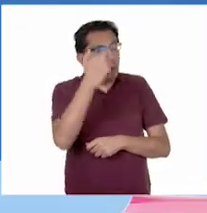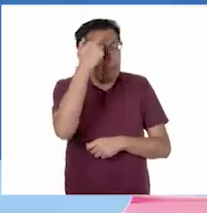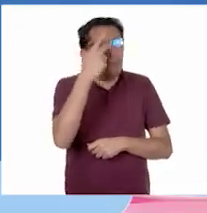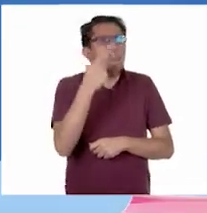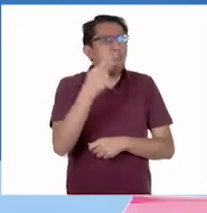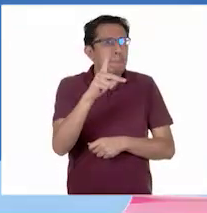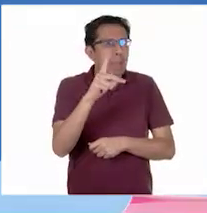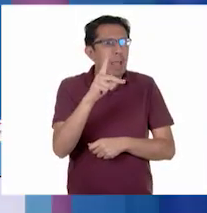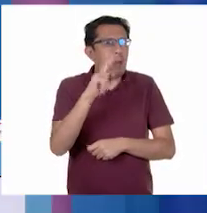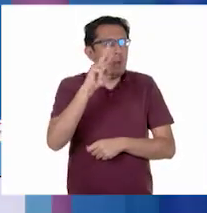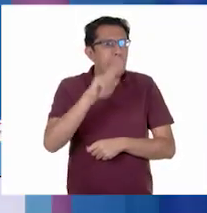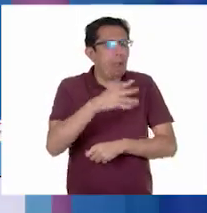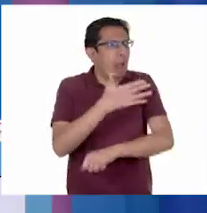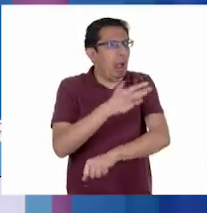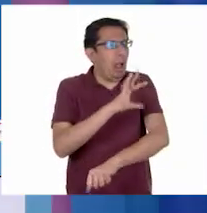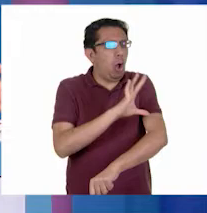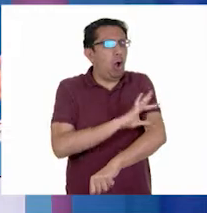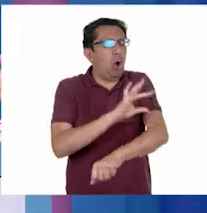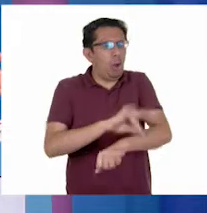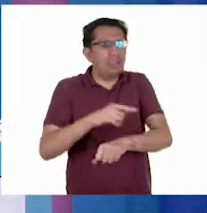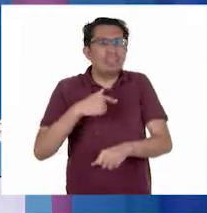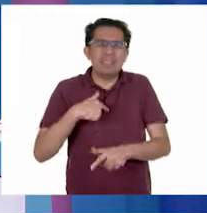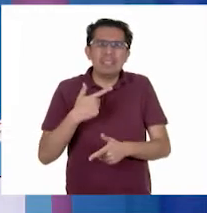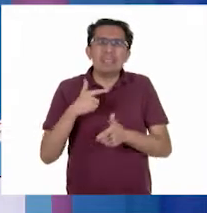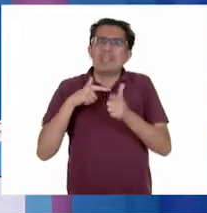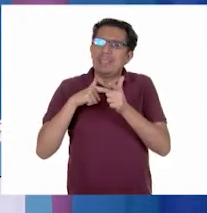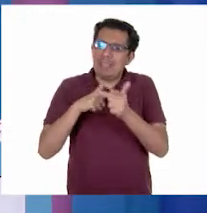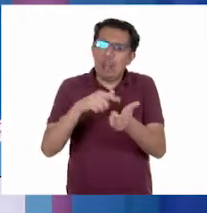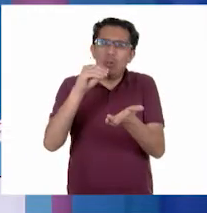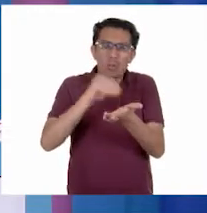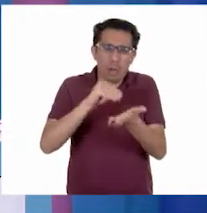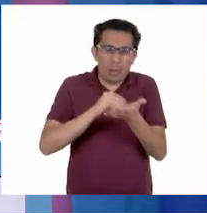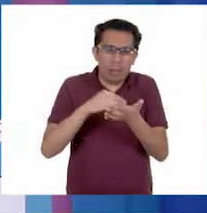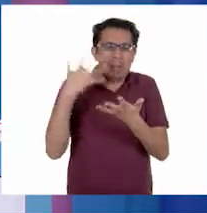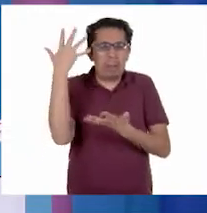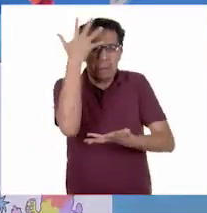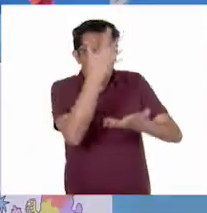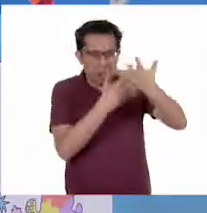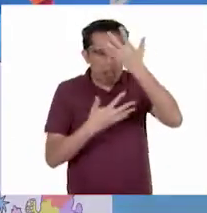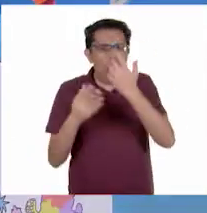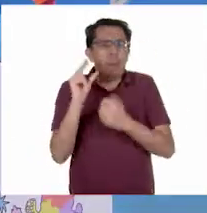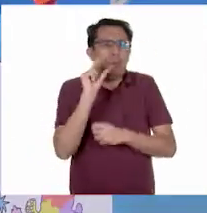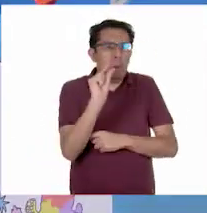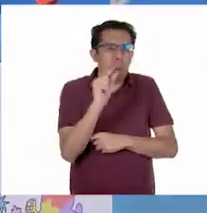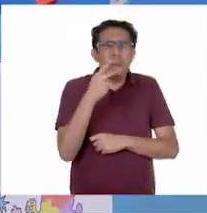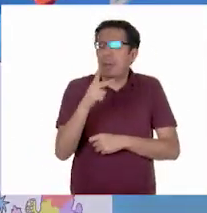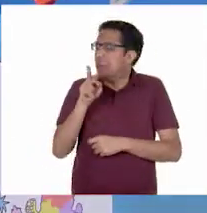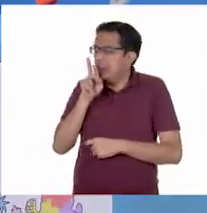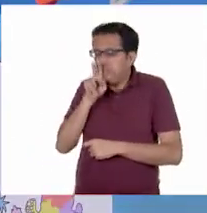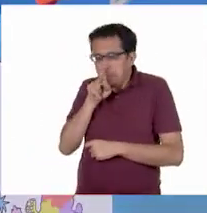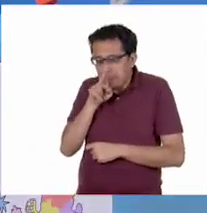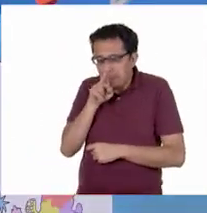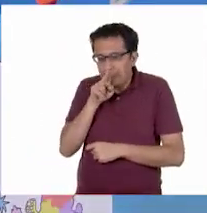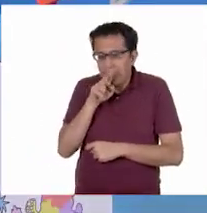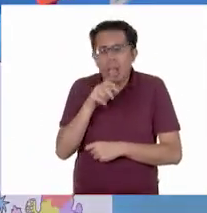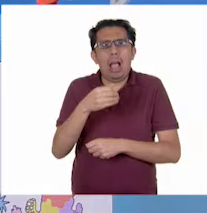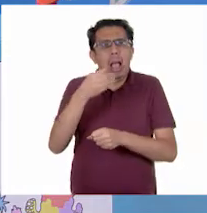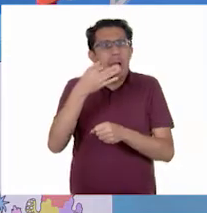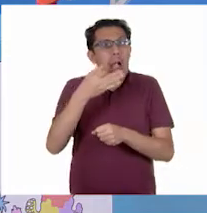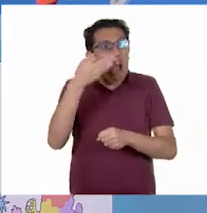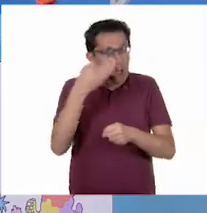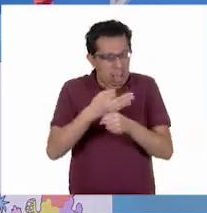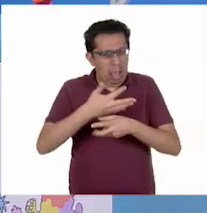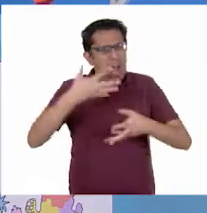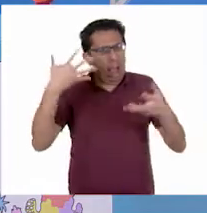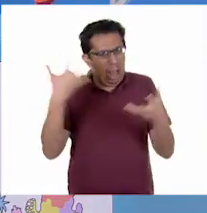debo confesar que me sigo confundiendo un poco. Pero no te preocupes, Ton, no te preocupes. Nos ocuparemos más